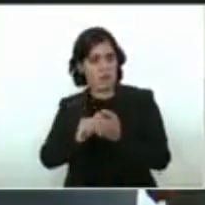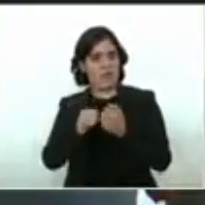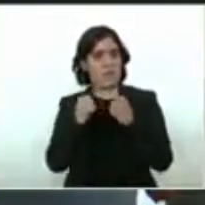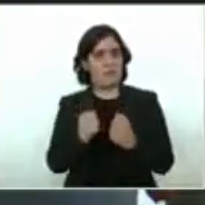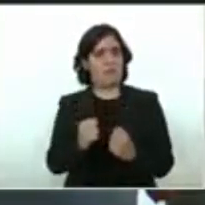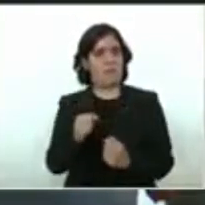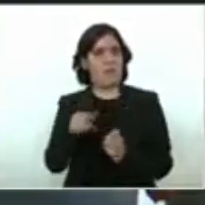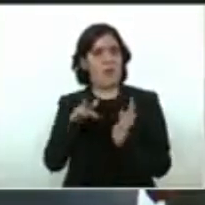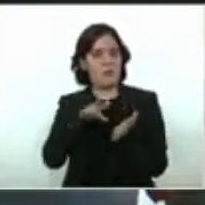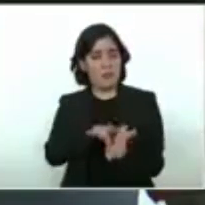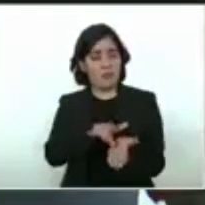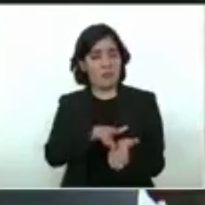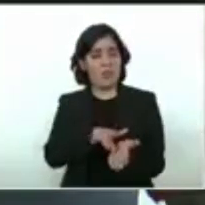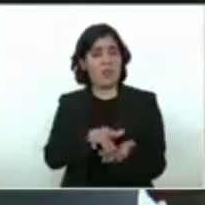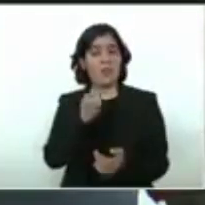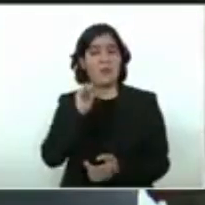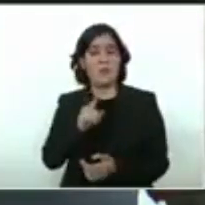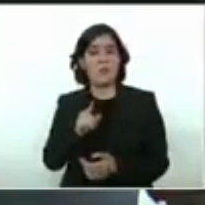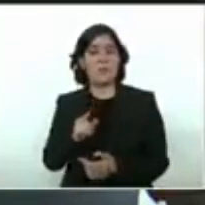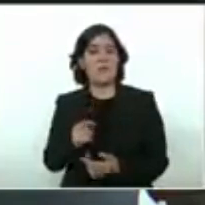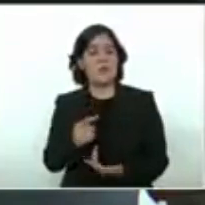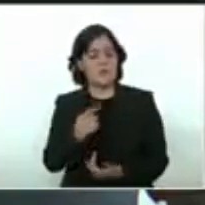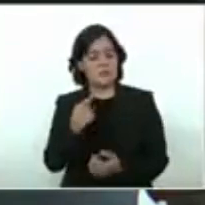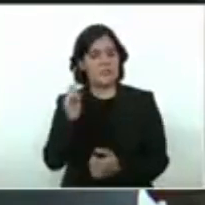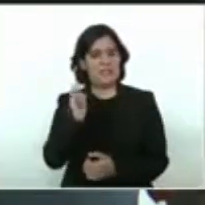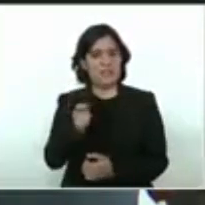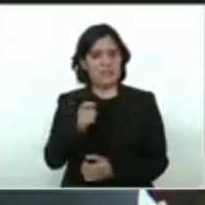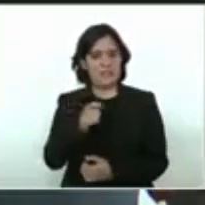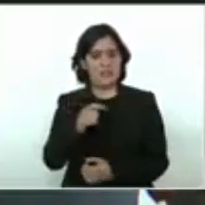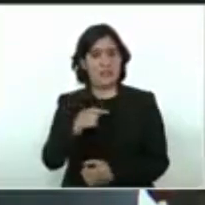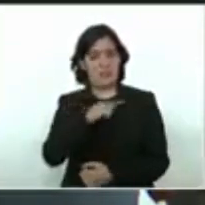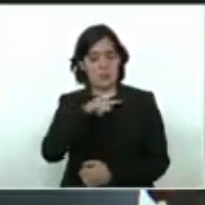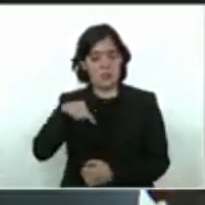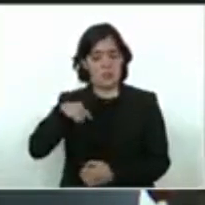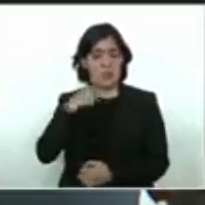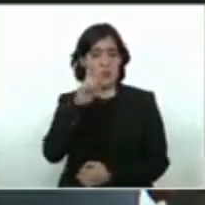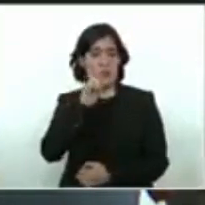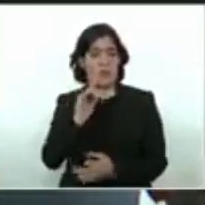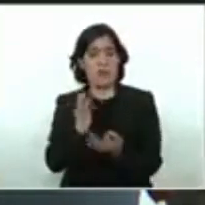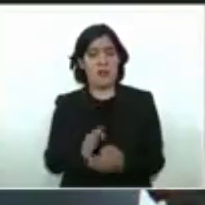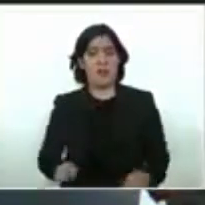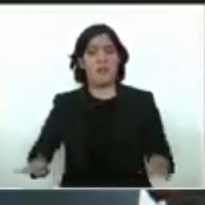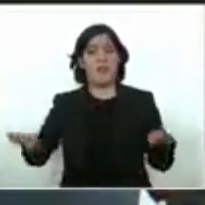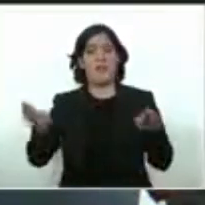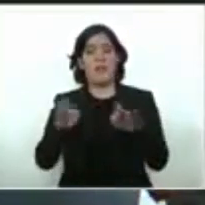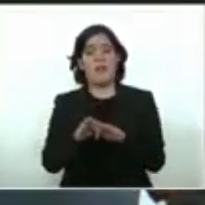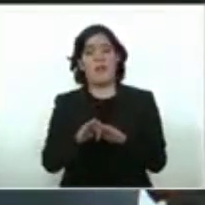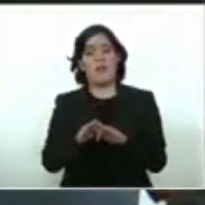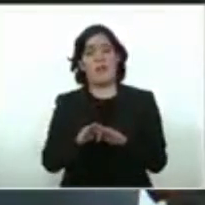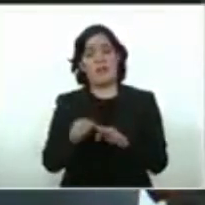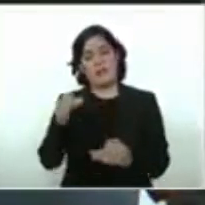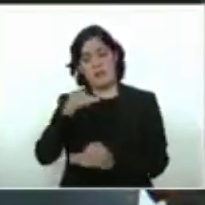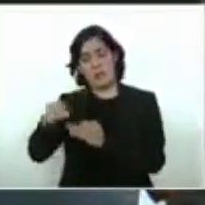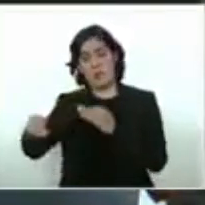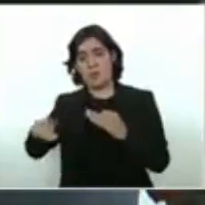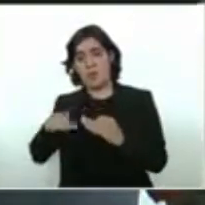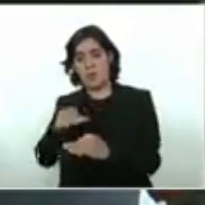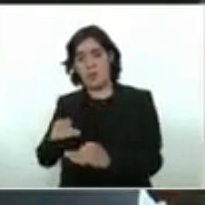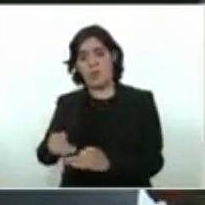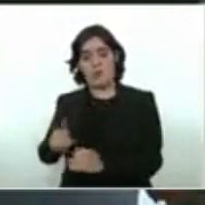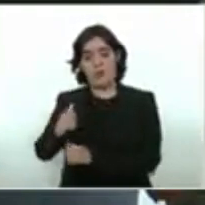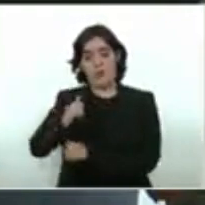ola todas hemos sido importantes quienes han luchado desde las diferentes trincheras